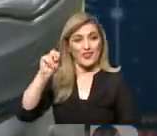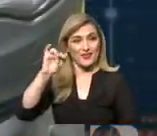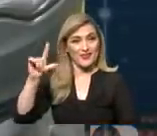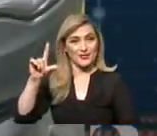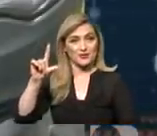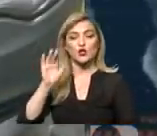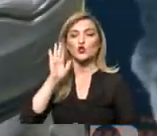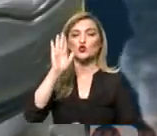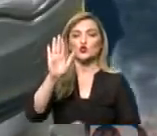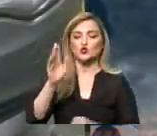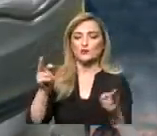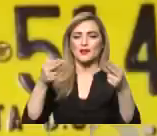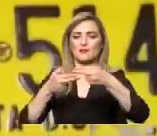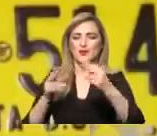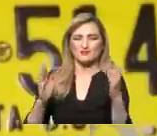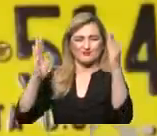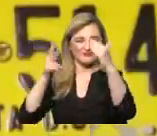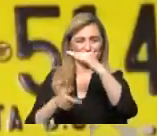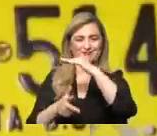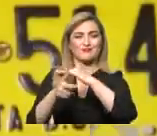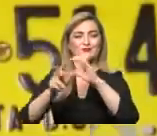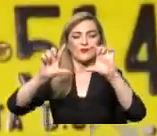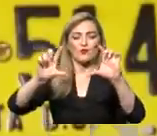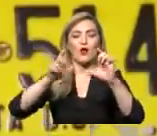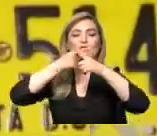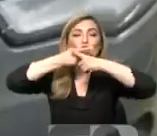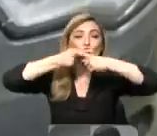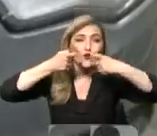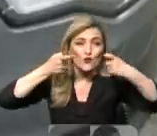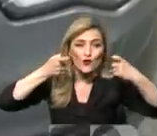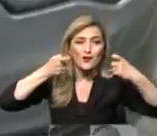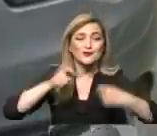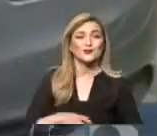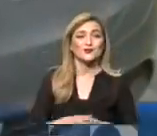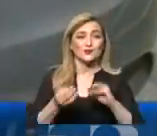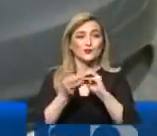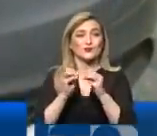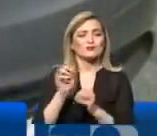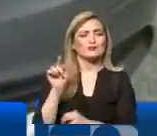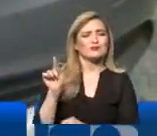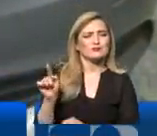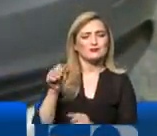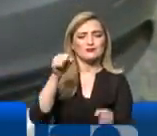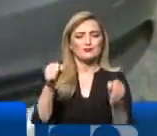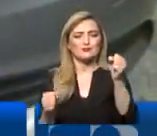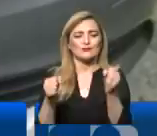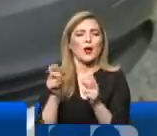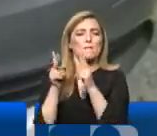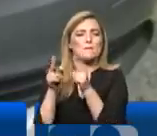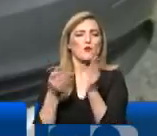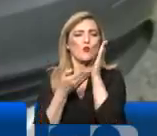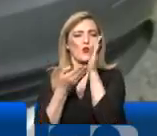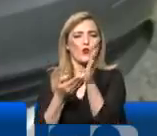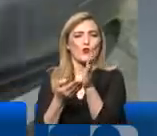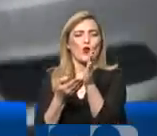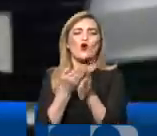fue encontrado en uno de sus departamentos, lleva placas falsificadas, pues ese número pertenece a un vehículo del mismo modelo y